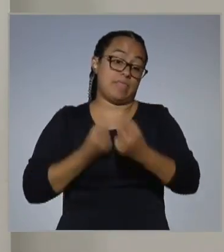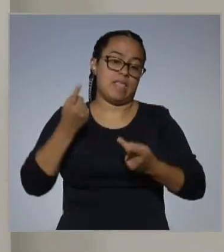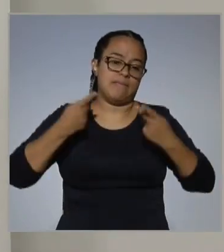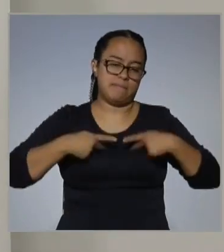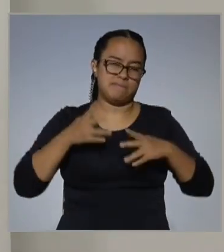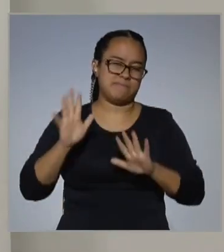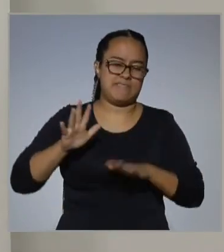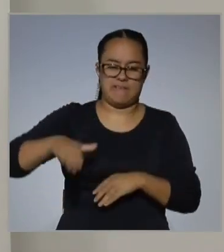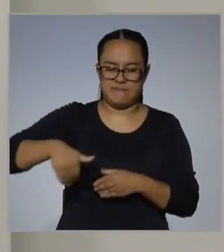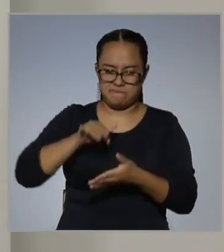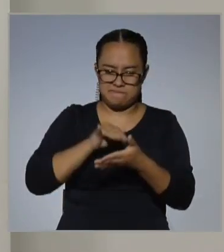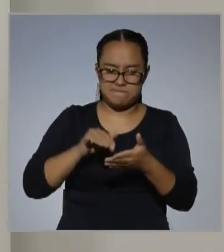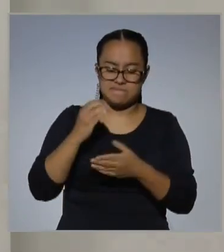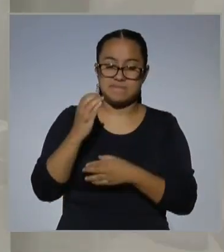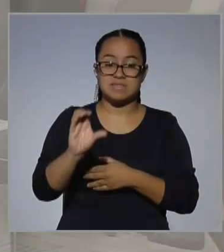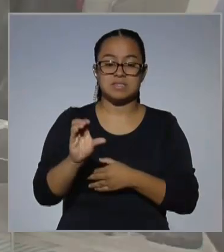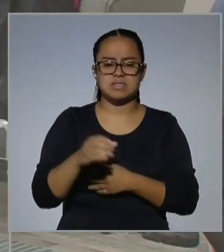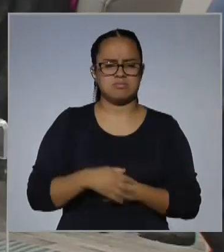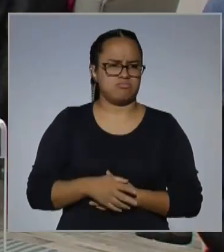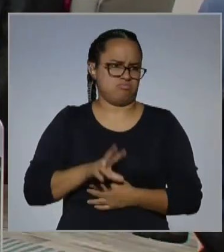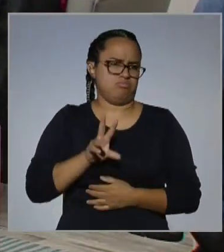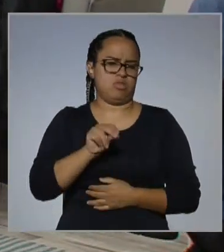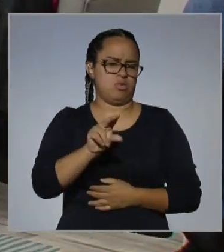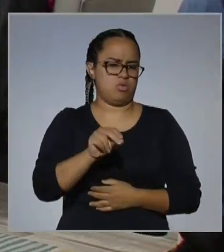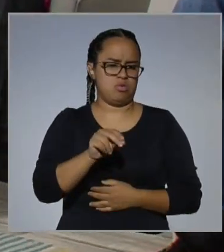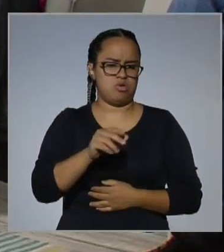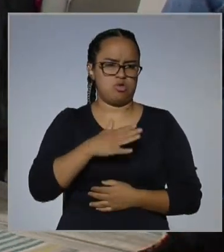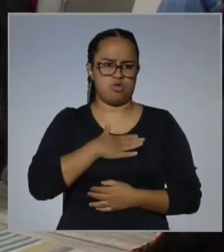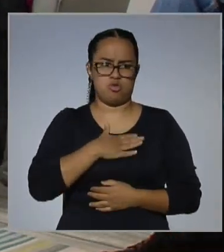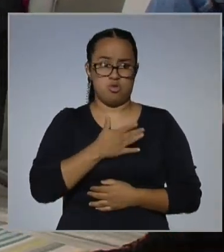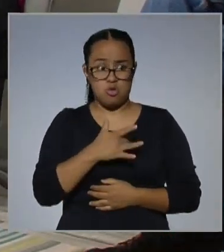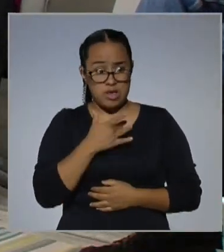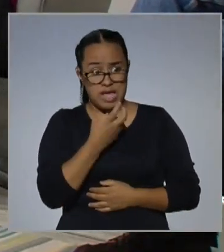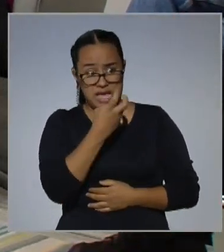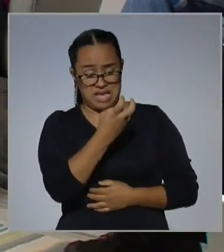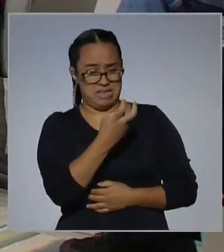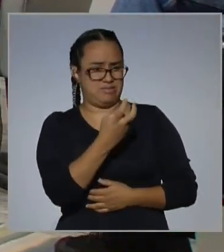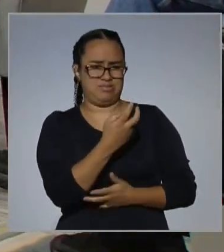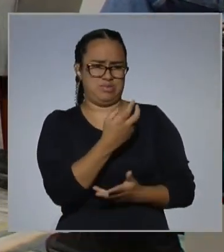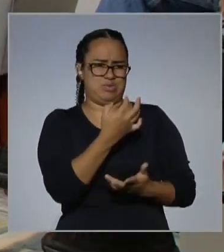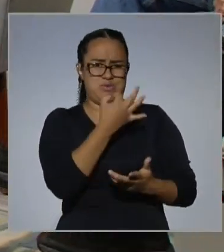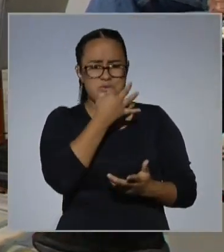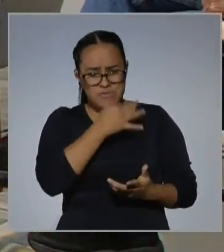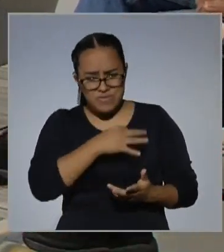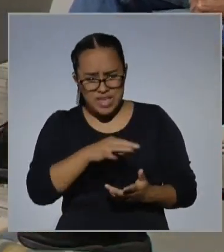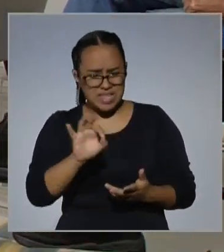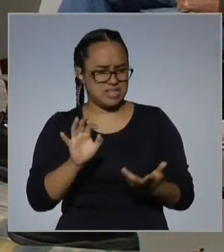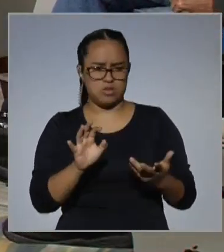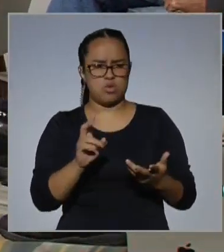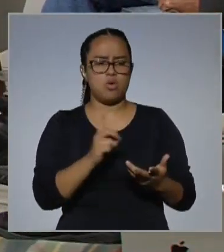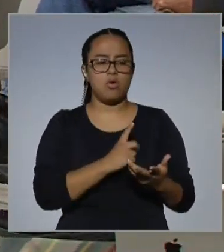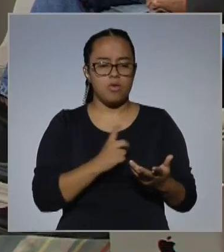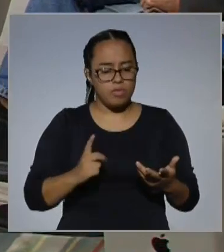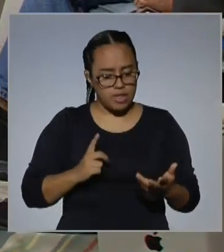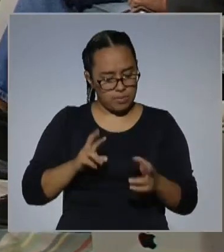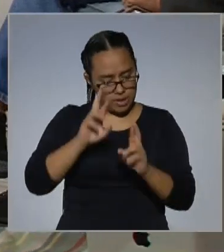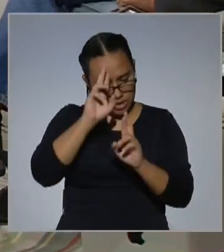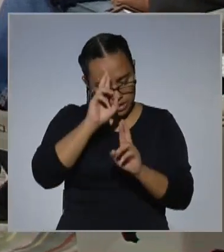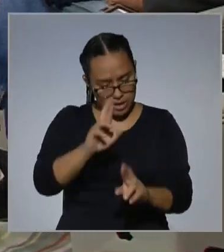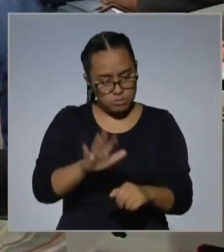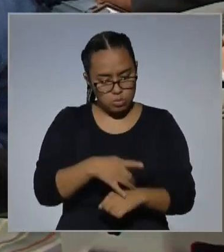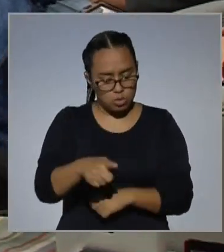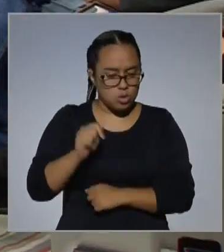nos leías un comentario, decir, no, yo no siento que esto sea tan de fiesta, tenemos que tener respeto por